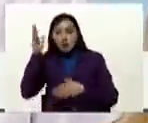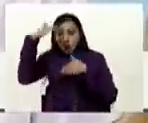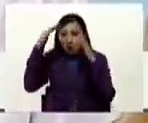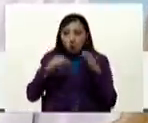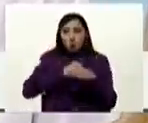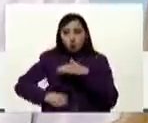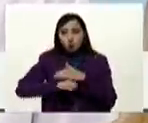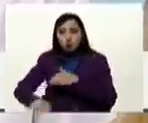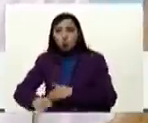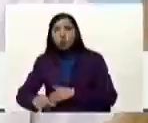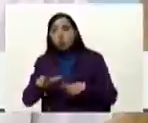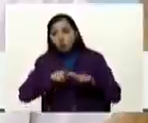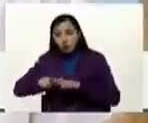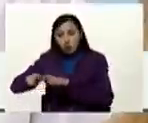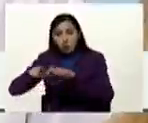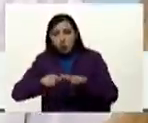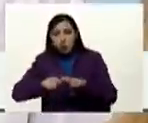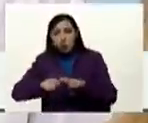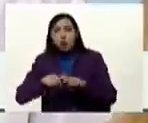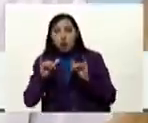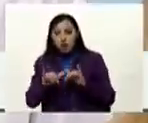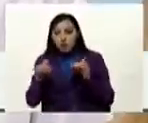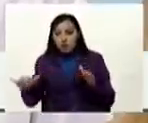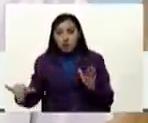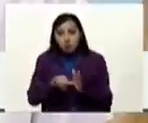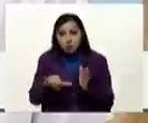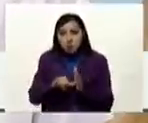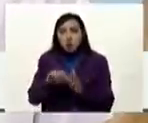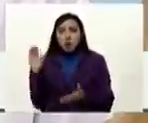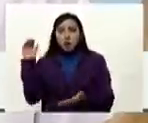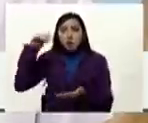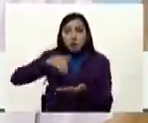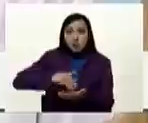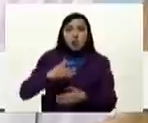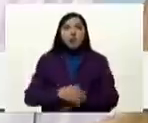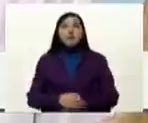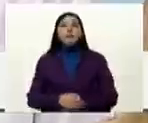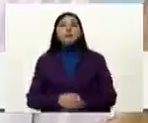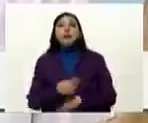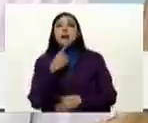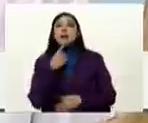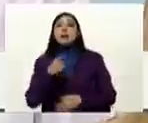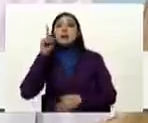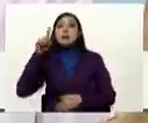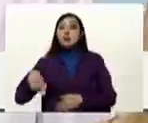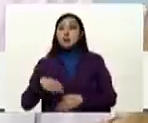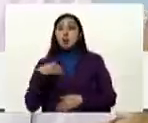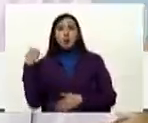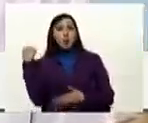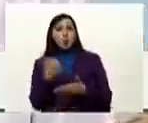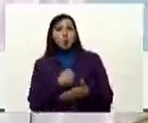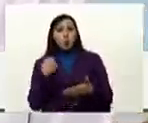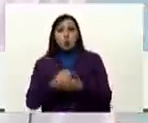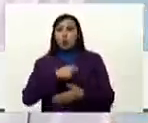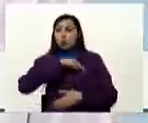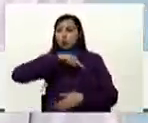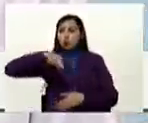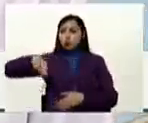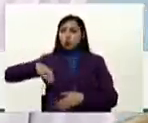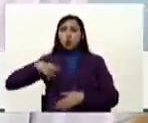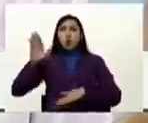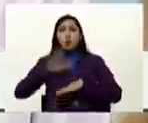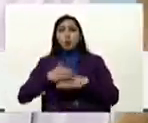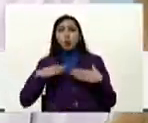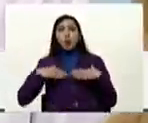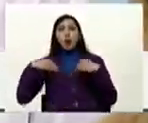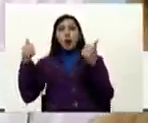de partos de nuestras zonas más aledañas de nuestro estado de Aragua. Decirle, gobernador, que hemos luchado incansablemente por la